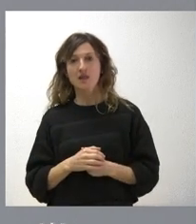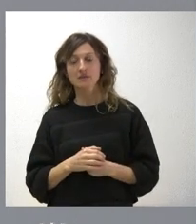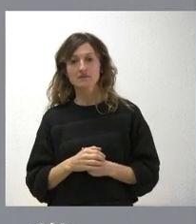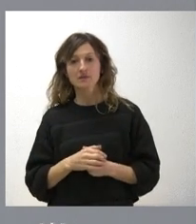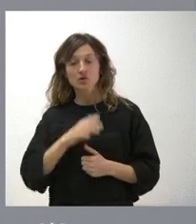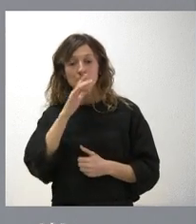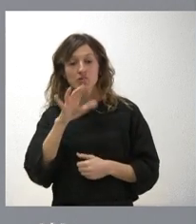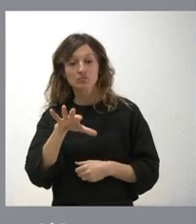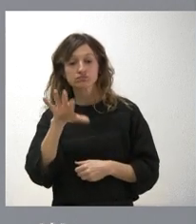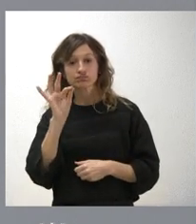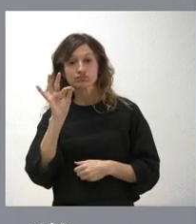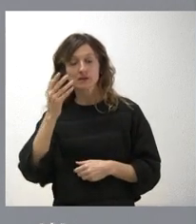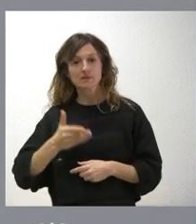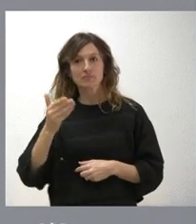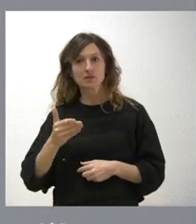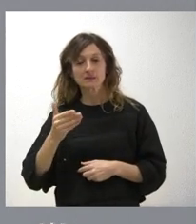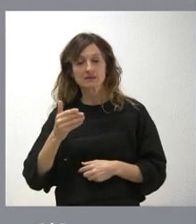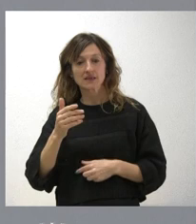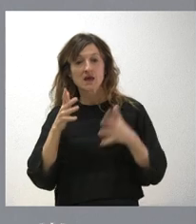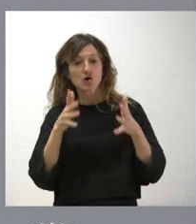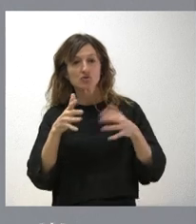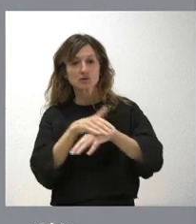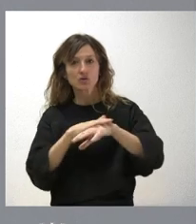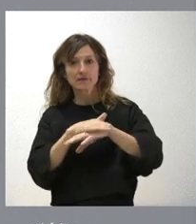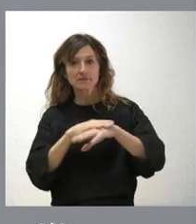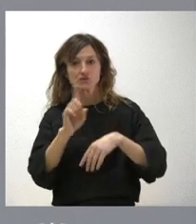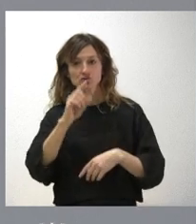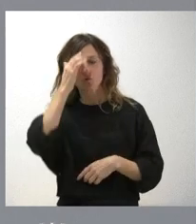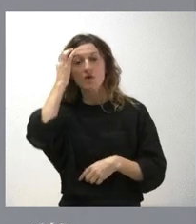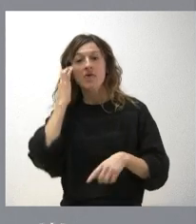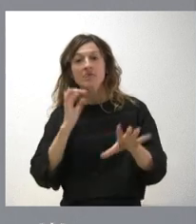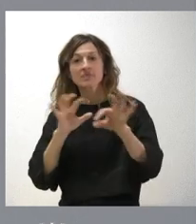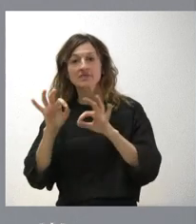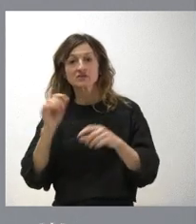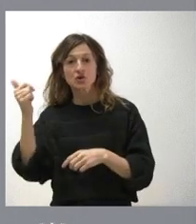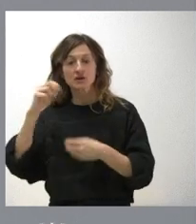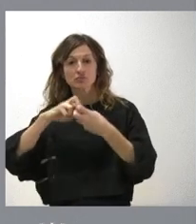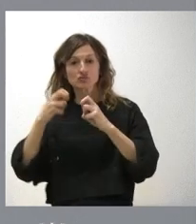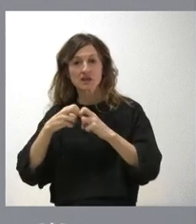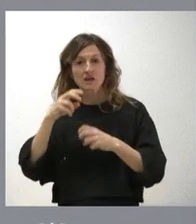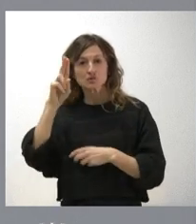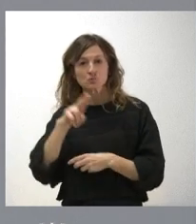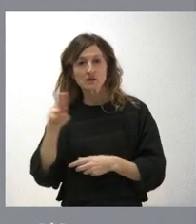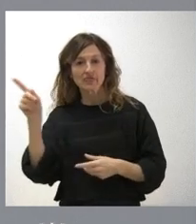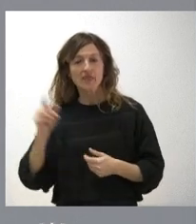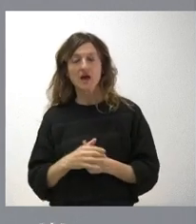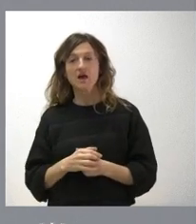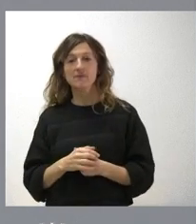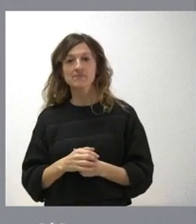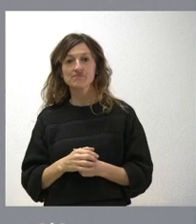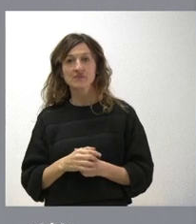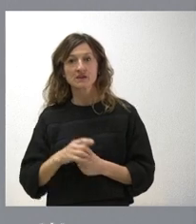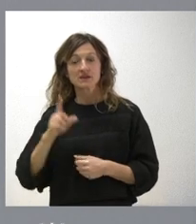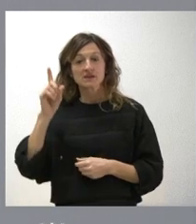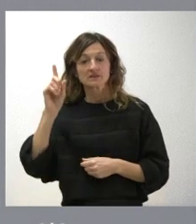más importantes para España no se van a tomar en el consejo de ministros se van a tomar en waterlo se van a tomar en Suiza se van a tomar por parte de un